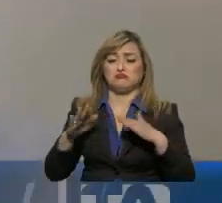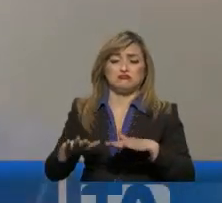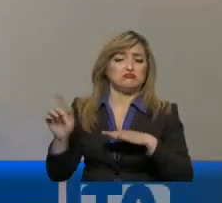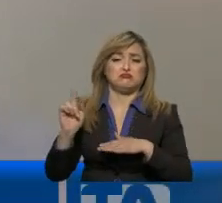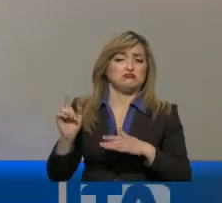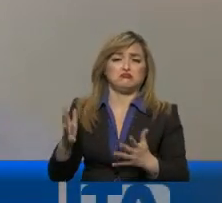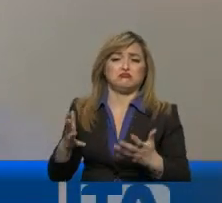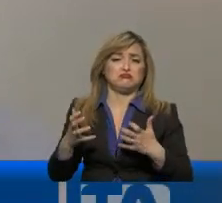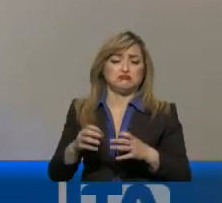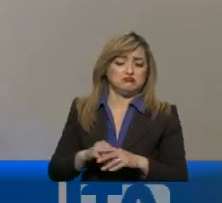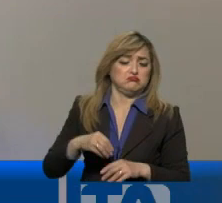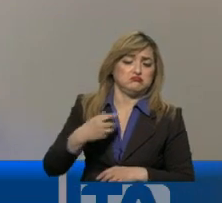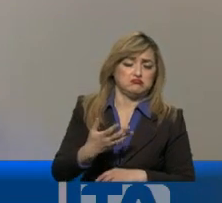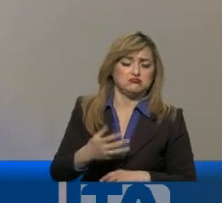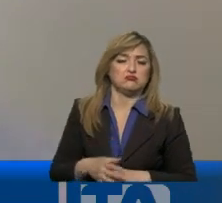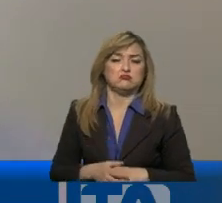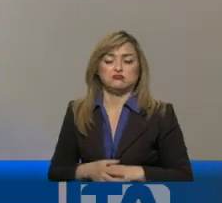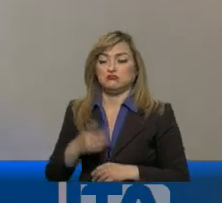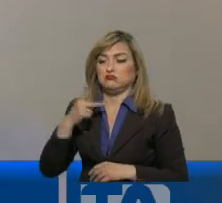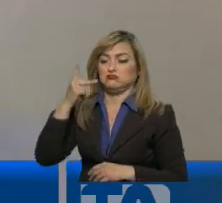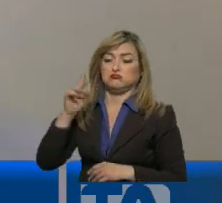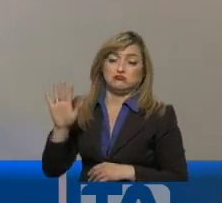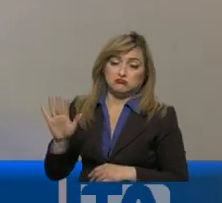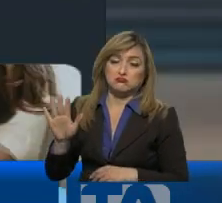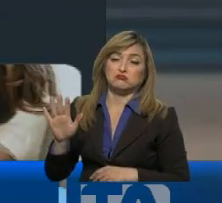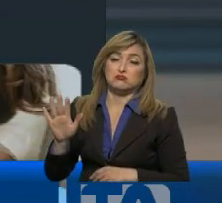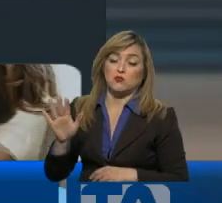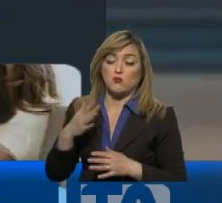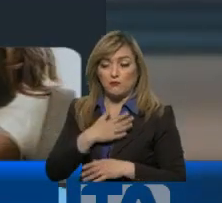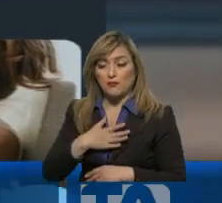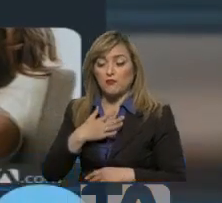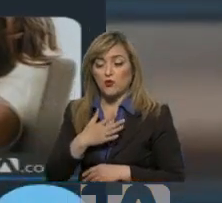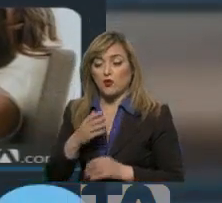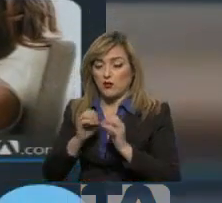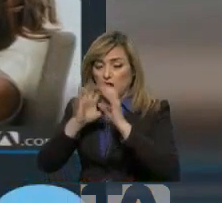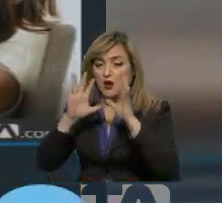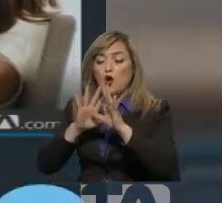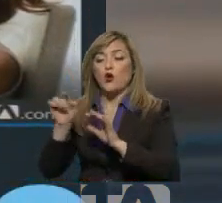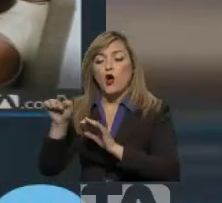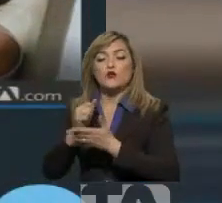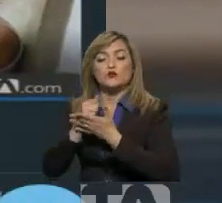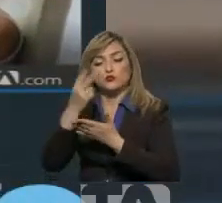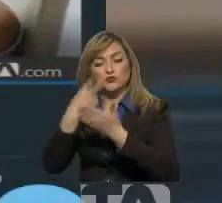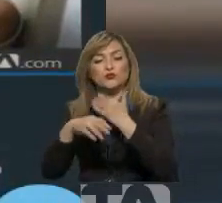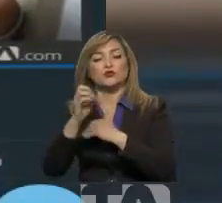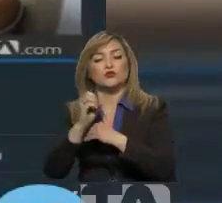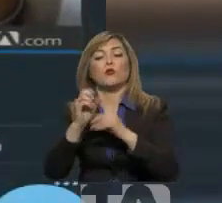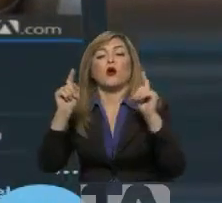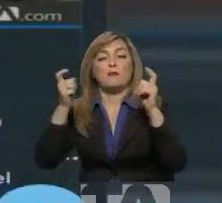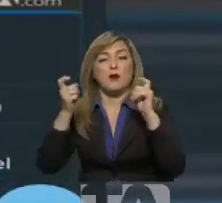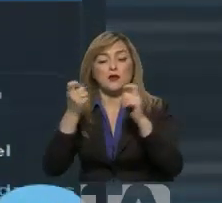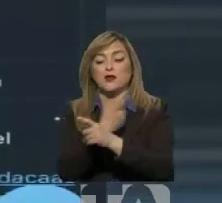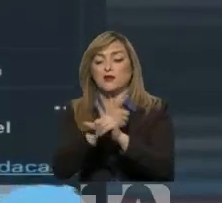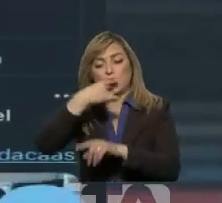están con esa situación y somos los padres los llamados a justamente amplificar su voz. A través de esta entidad se ejecuta la campaña Liberen a los